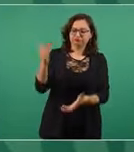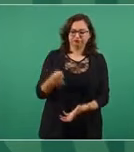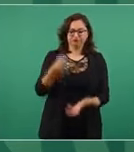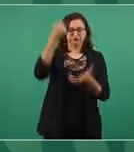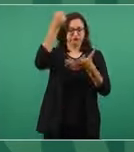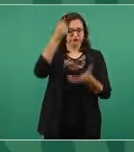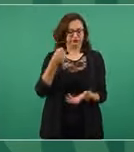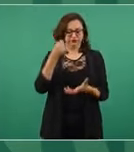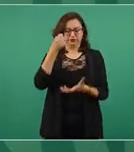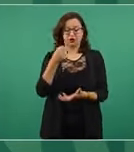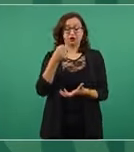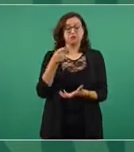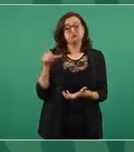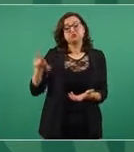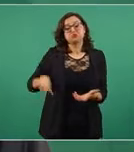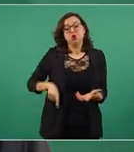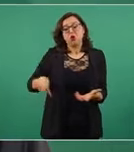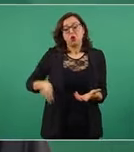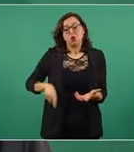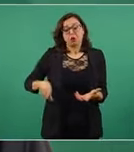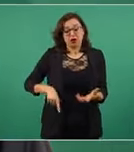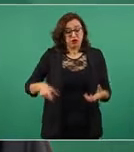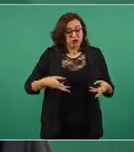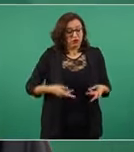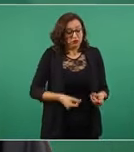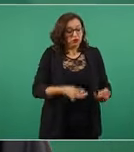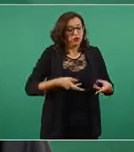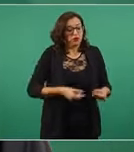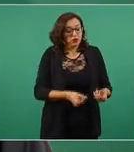se destinaba para sobornos,